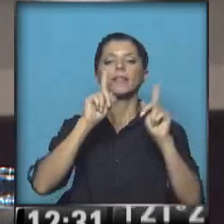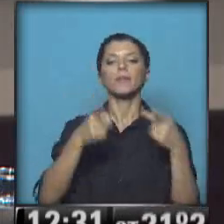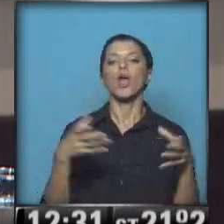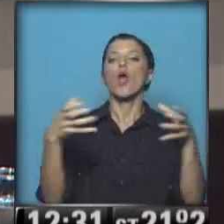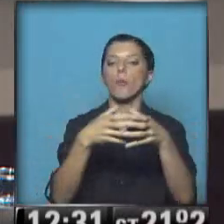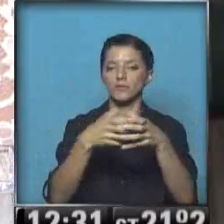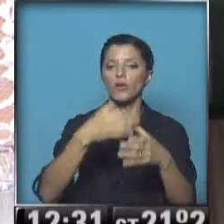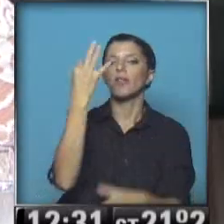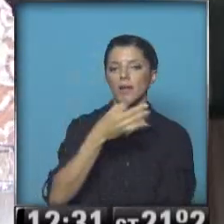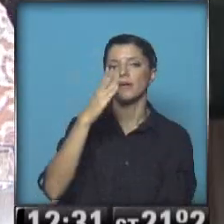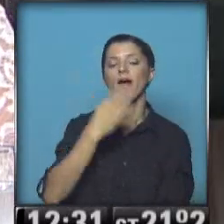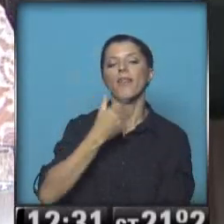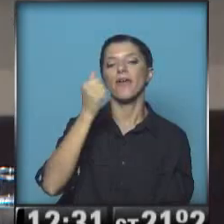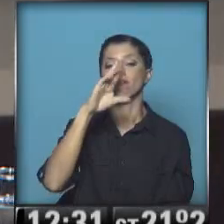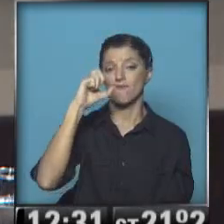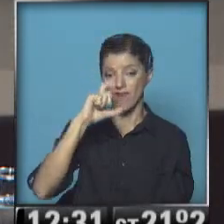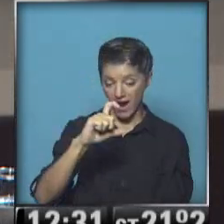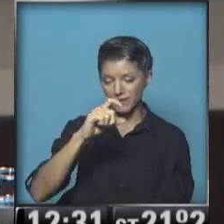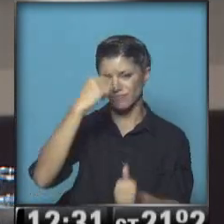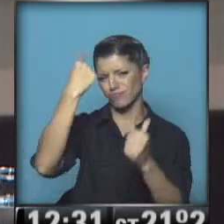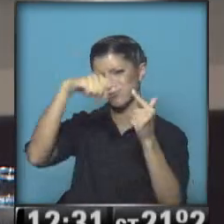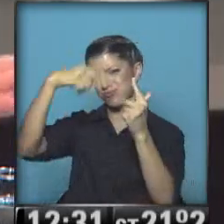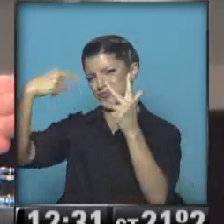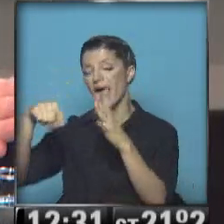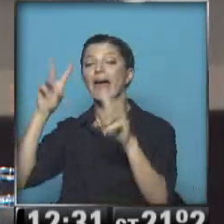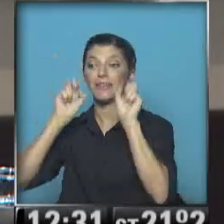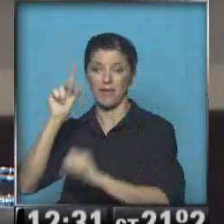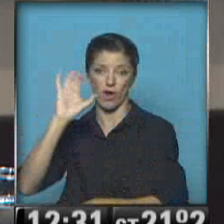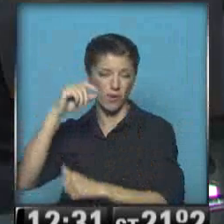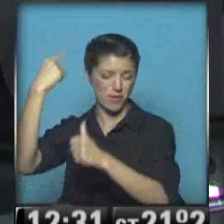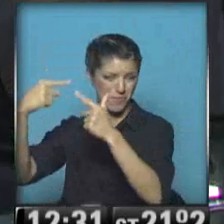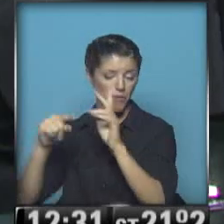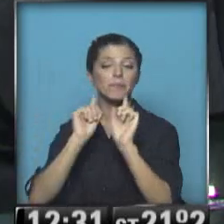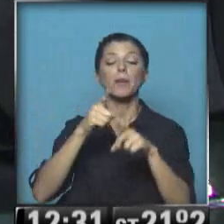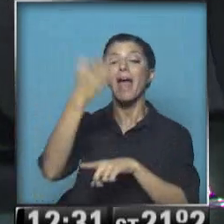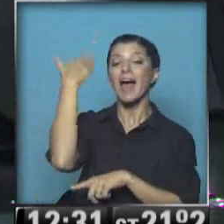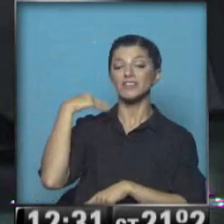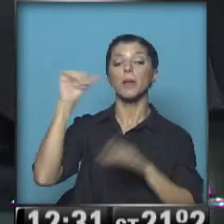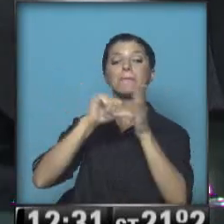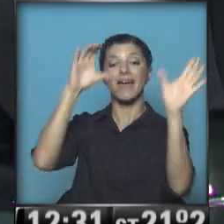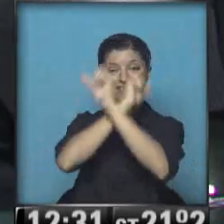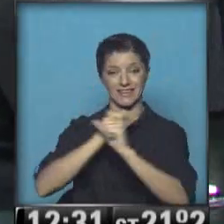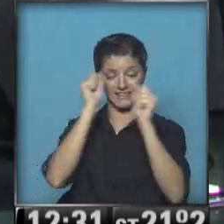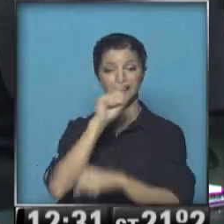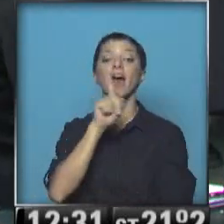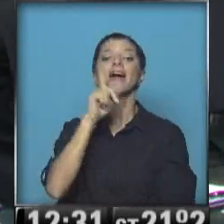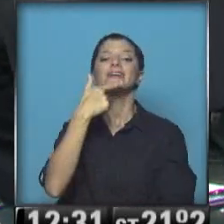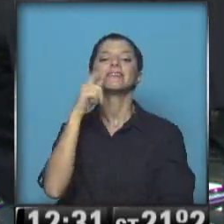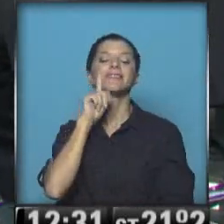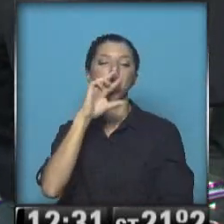con laana cuántos temas de Colombia Grecia ayer el discurso duro de Alexis